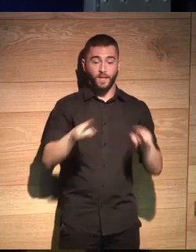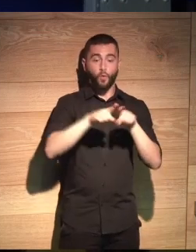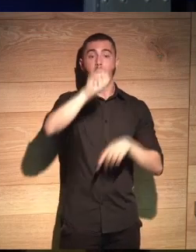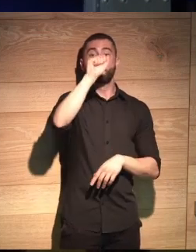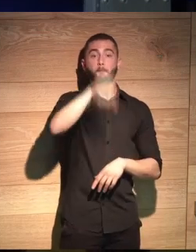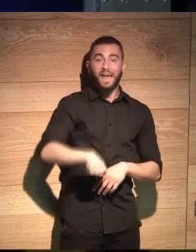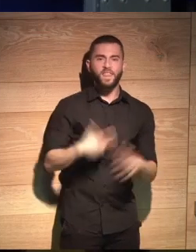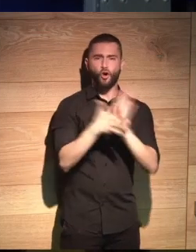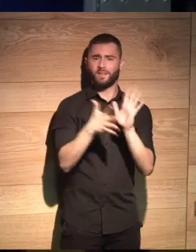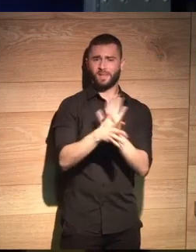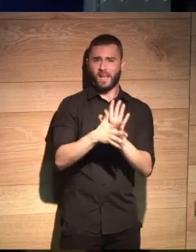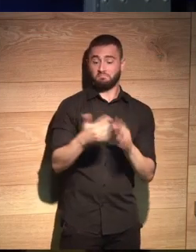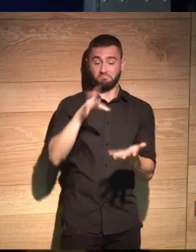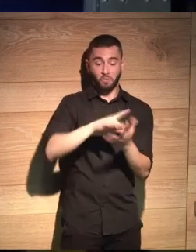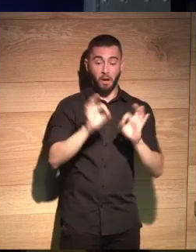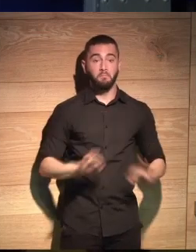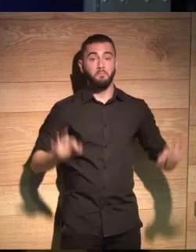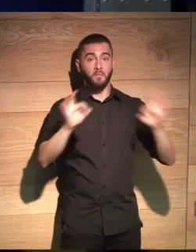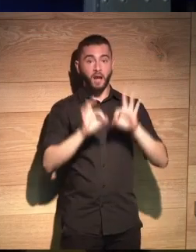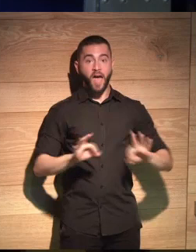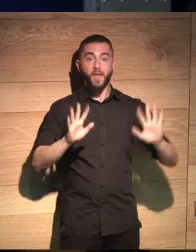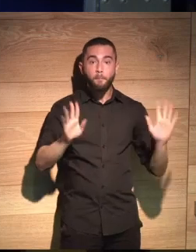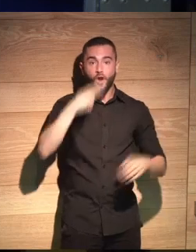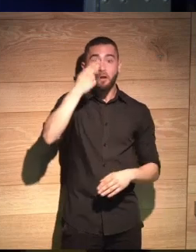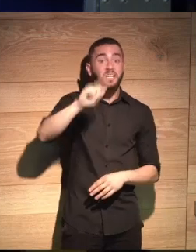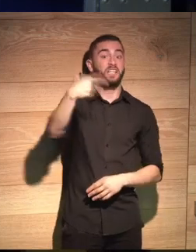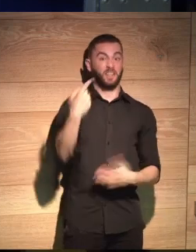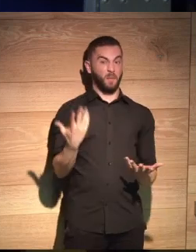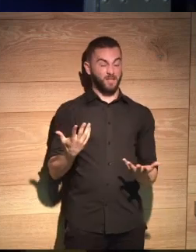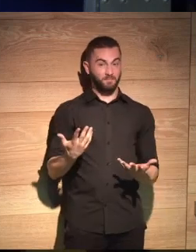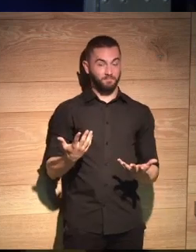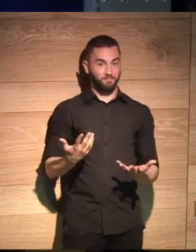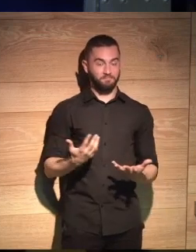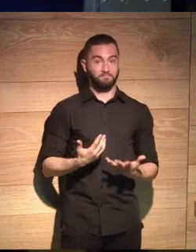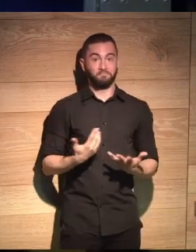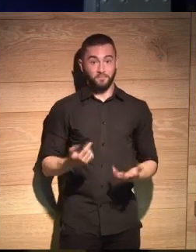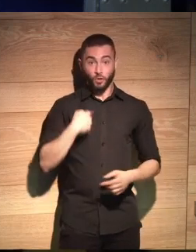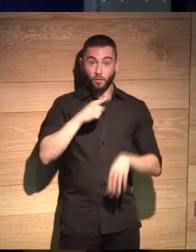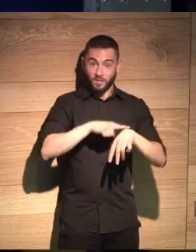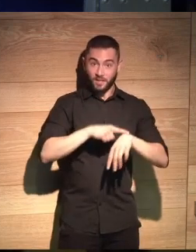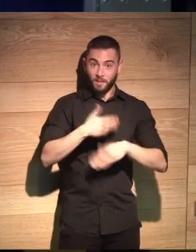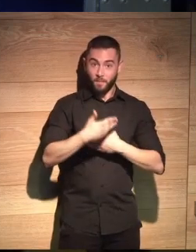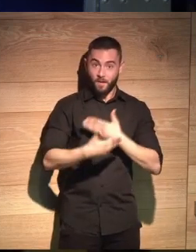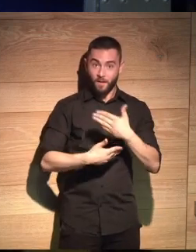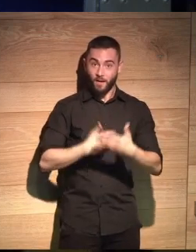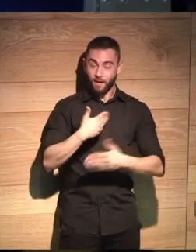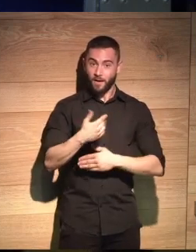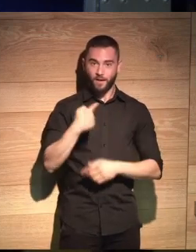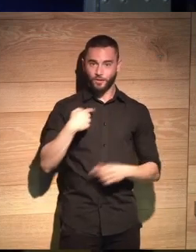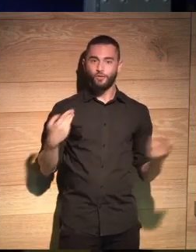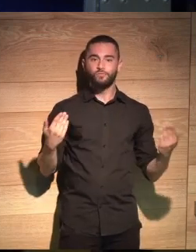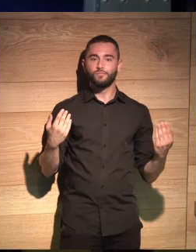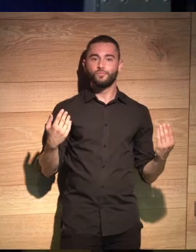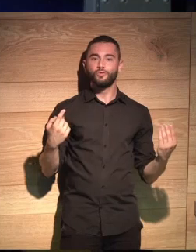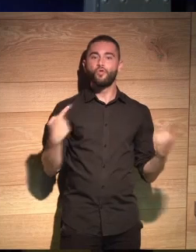me pasaba nada de nada. Sin embargo, es la más interesante. Claro, yo con el tiempo me ocurre al contrario. En todas las